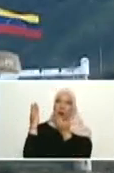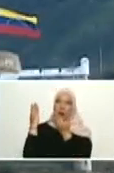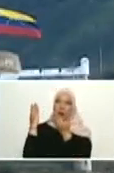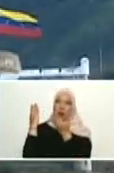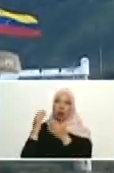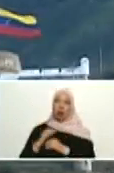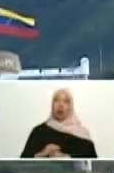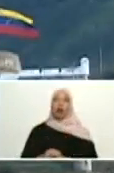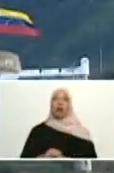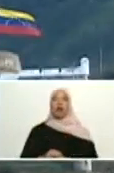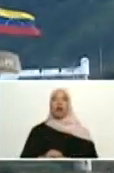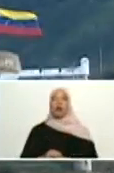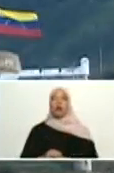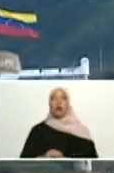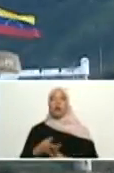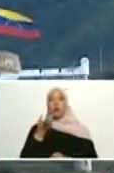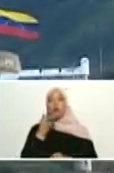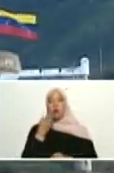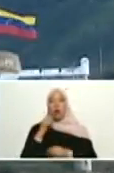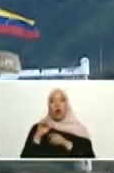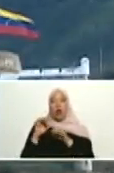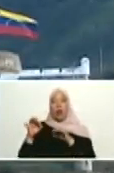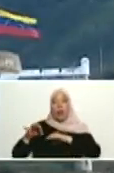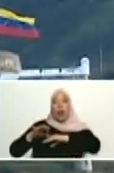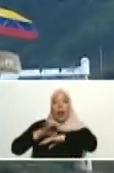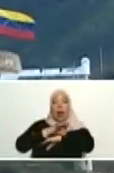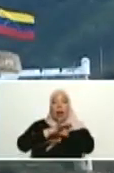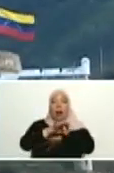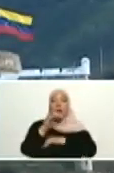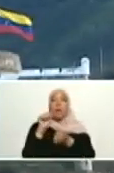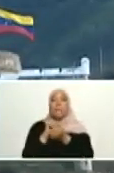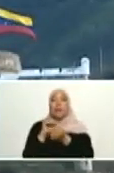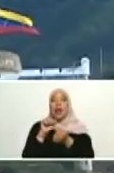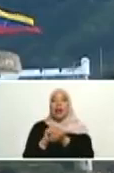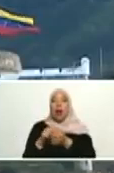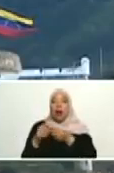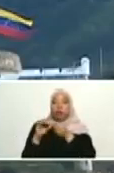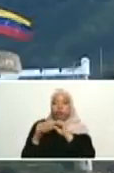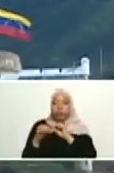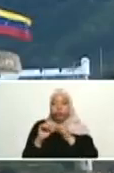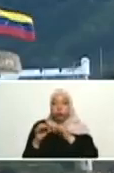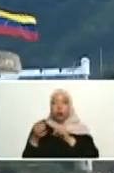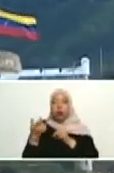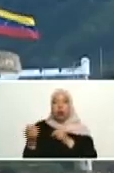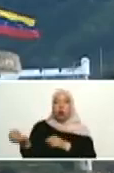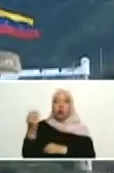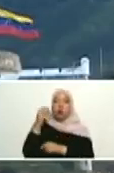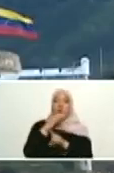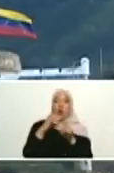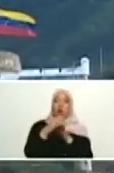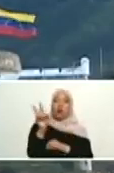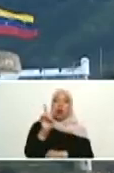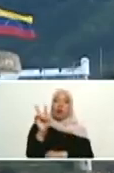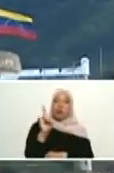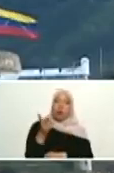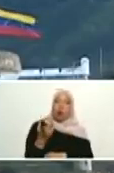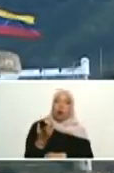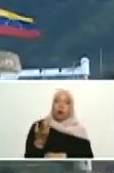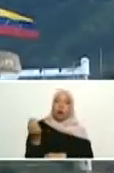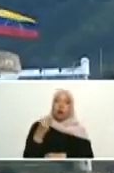ver una excavación arqueológica extraordinaria que se suma al patrimonio cultural venezolano. Había